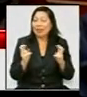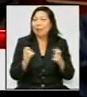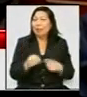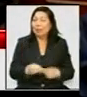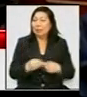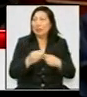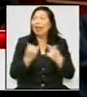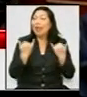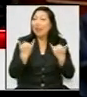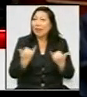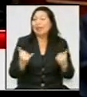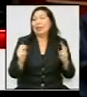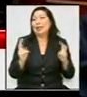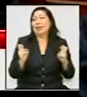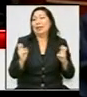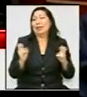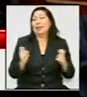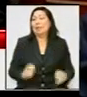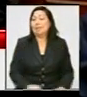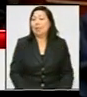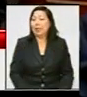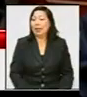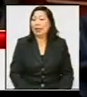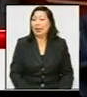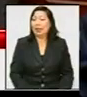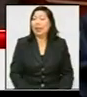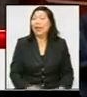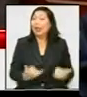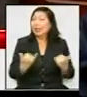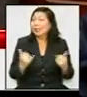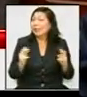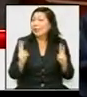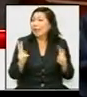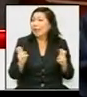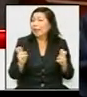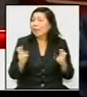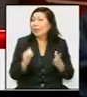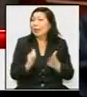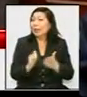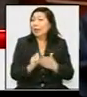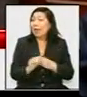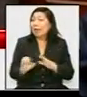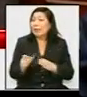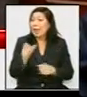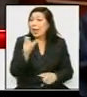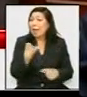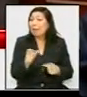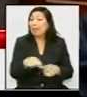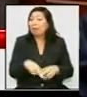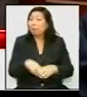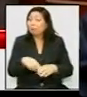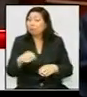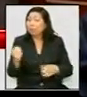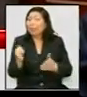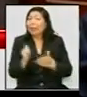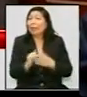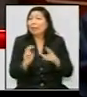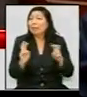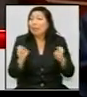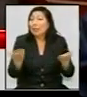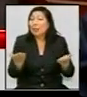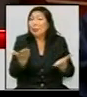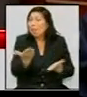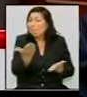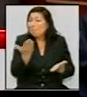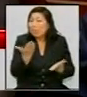principal, ese es el tema de fondo, presidente. Y ese tema es el que hace de que la gente se ausente, es el tema que